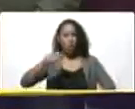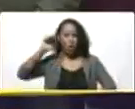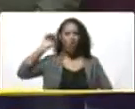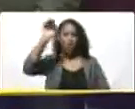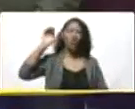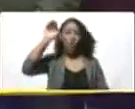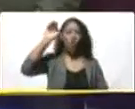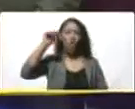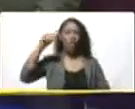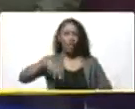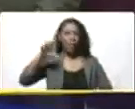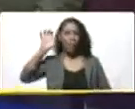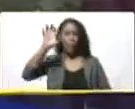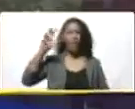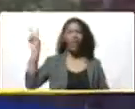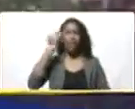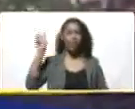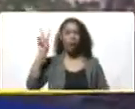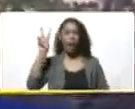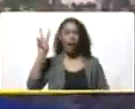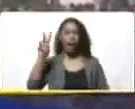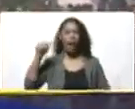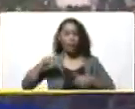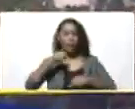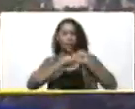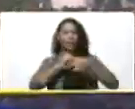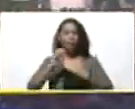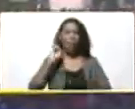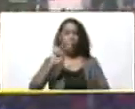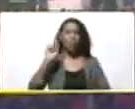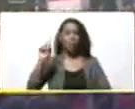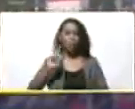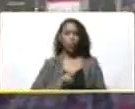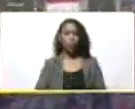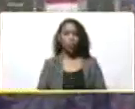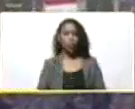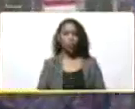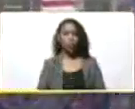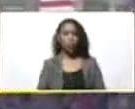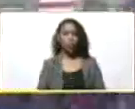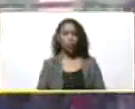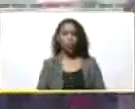futuro de esta patria venezolana en este siglo XXI.